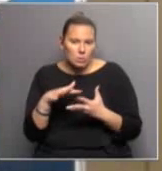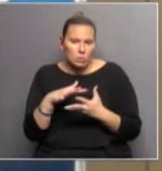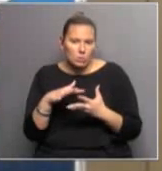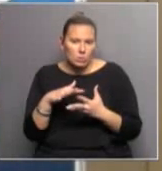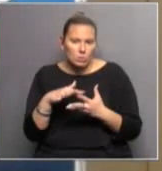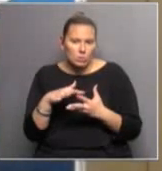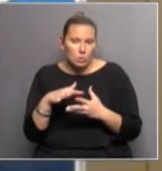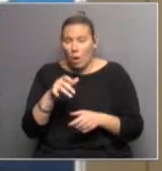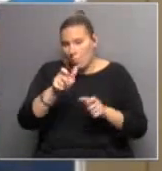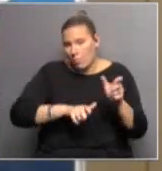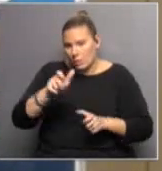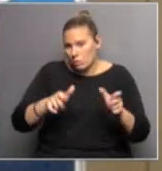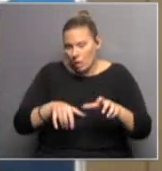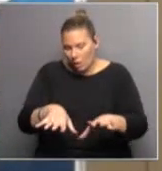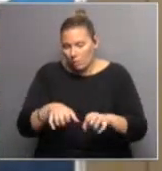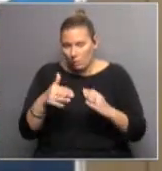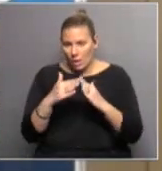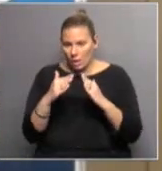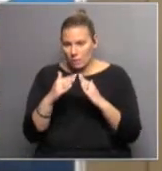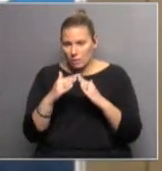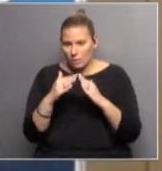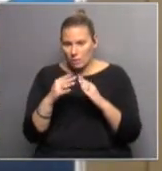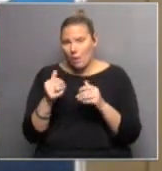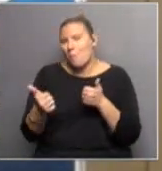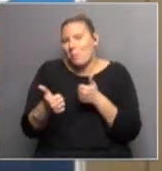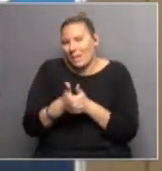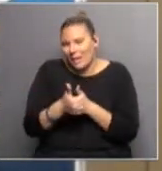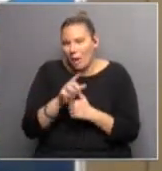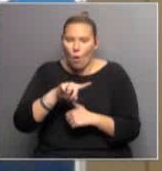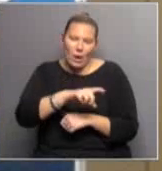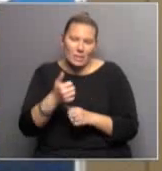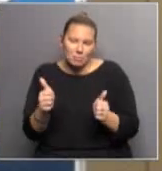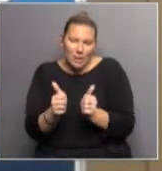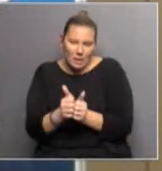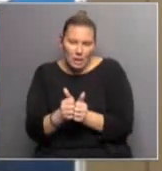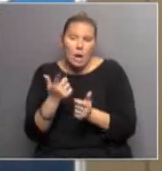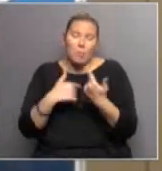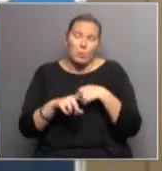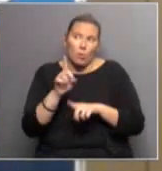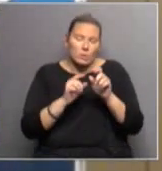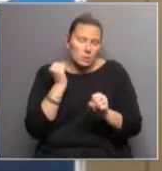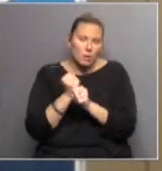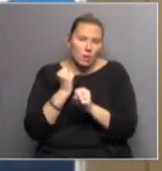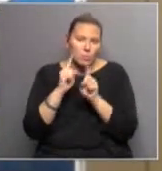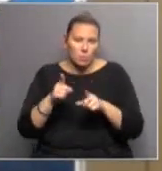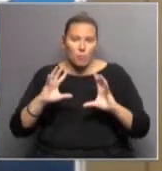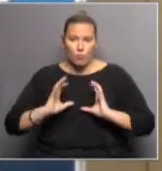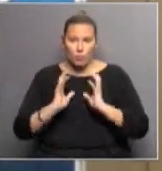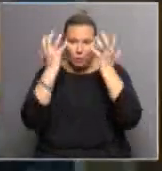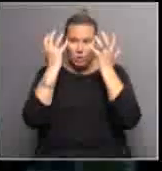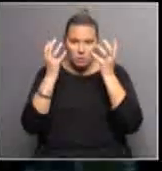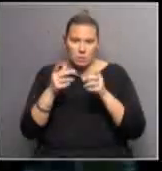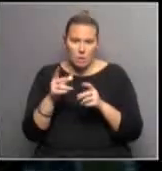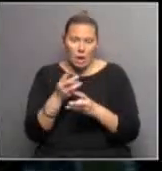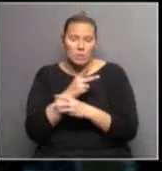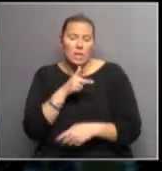sus personas, con las personas con las que vive, ¿no? Básicamente con parejas y exparejas, pero por supuesto también trabajamos la violencia que ejercen hacia